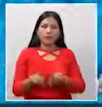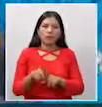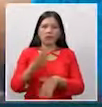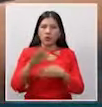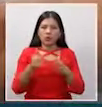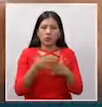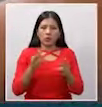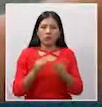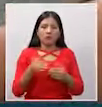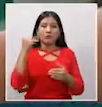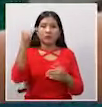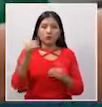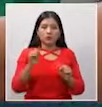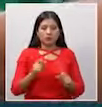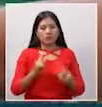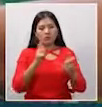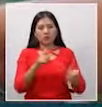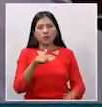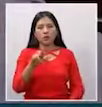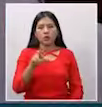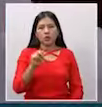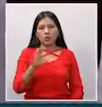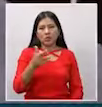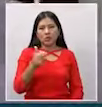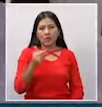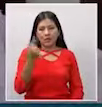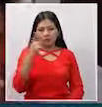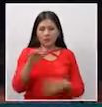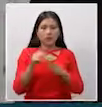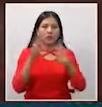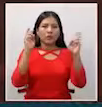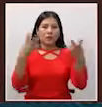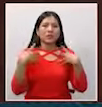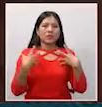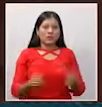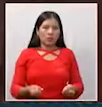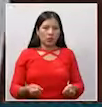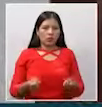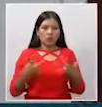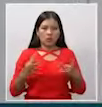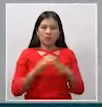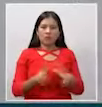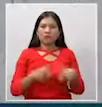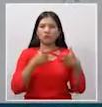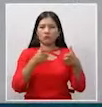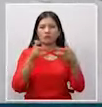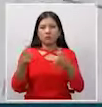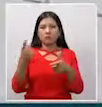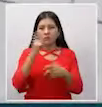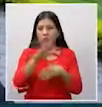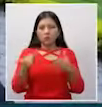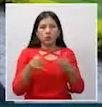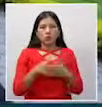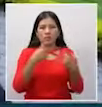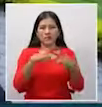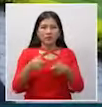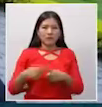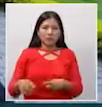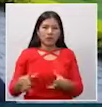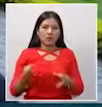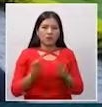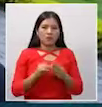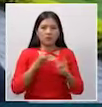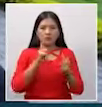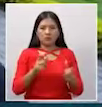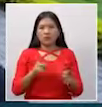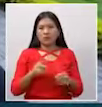posteriormente, se entregará en Yunchará en tema de salud, varios temas de salud va a entregar. Un paquete de que se está entregando en tema de